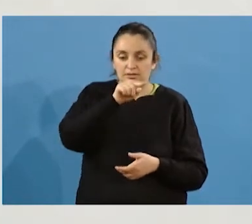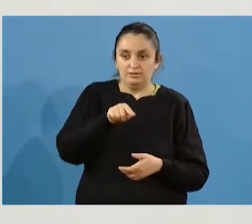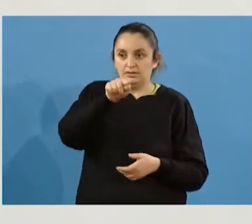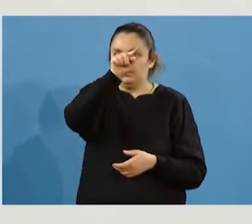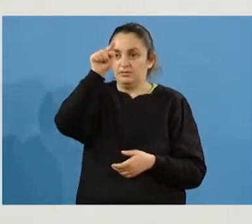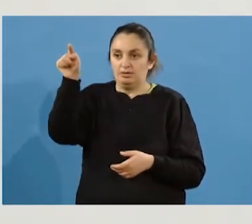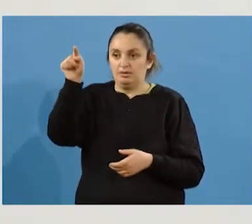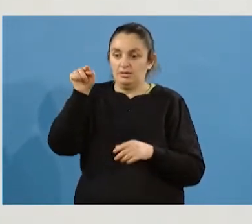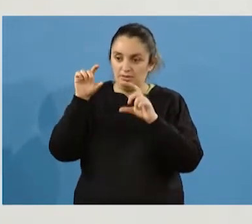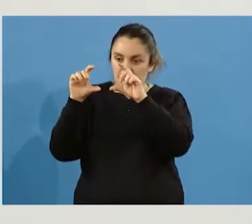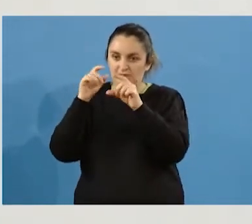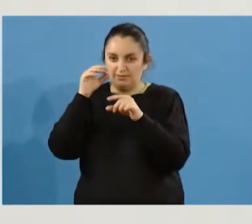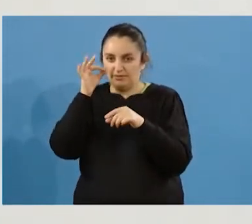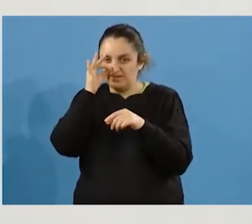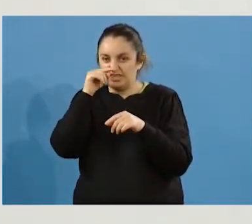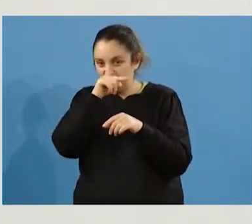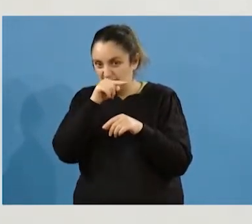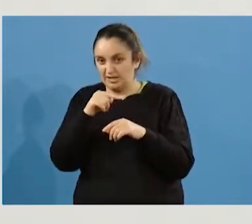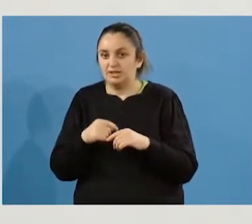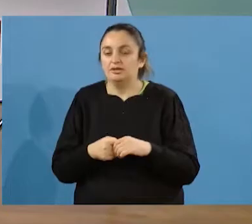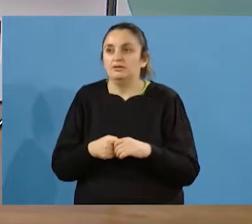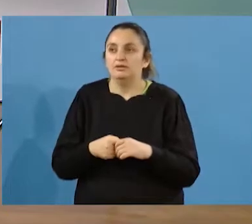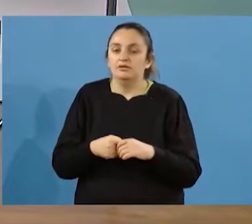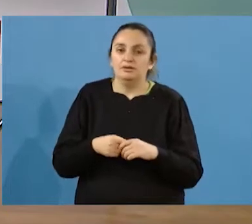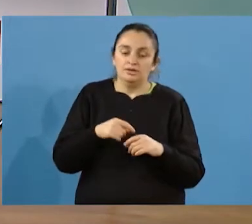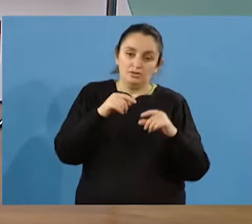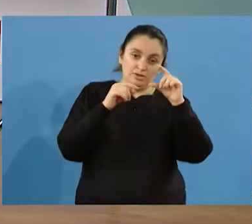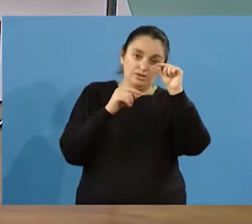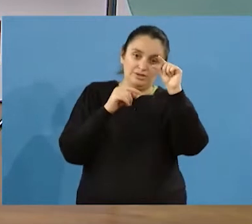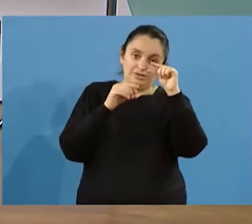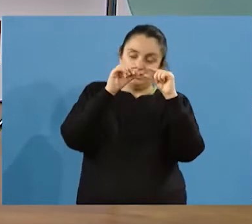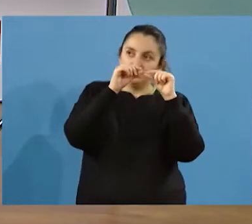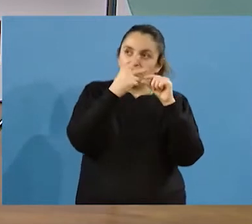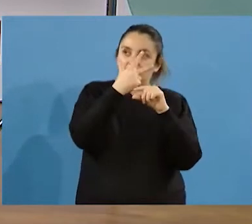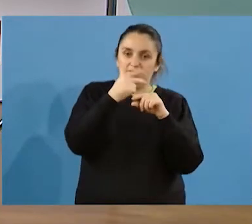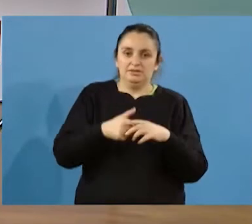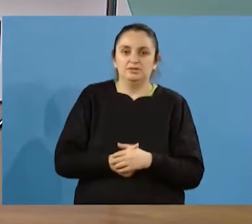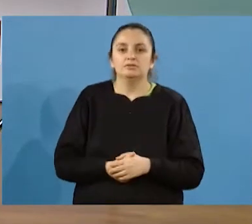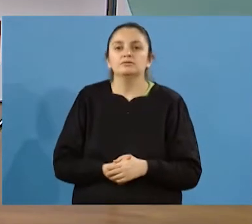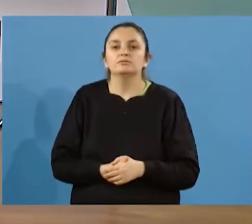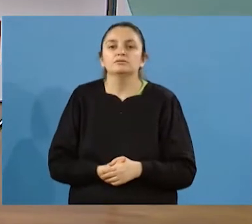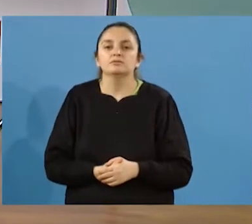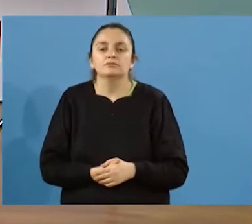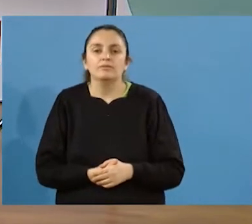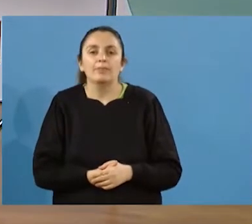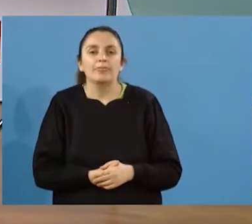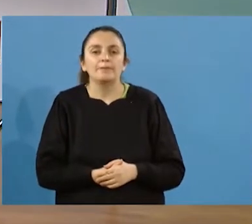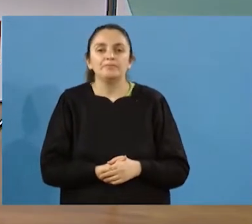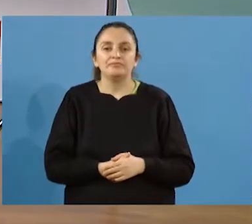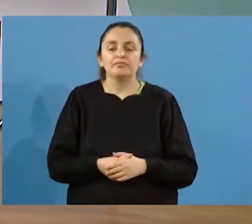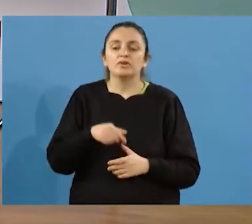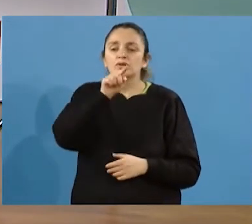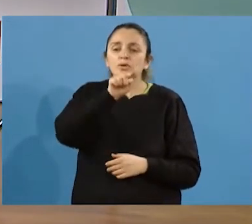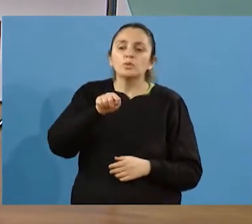en este caso con índice 3 entonces que es resolver una raíz